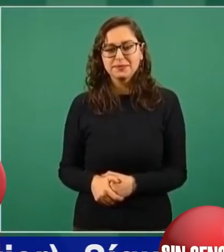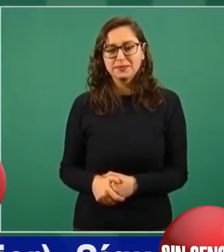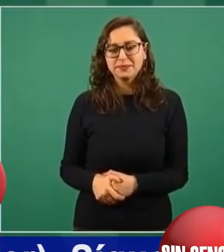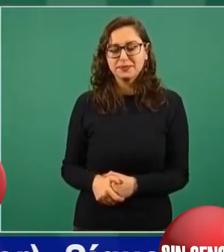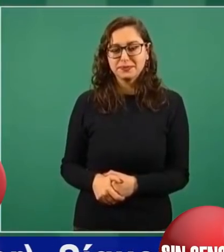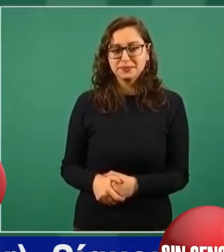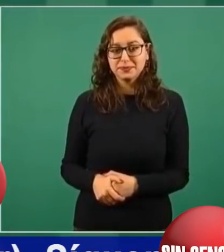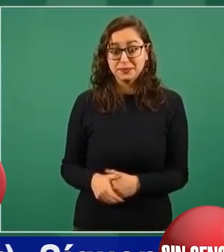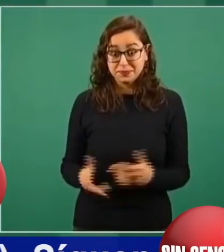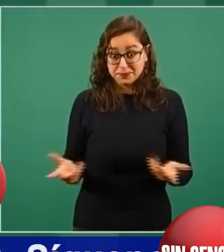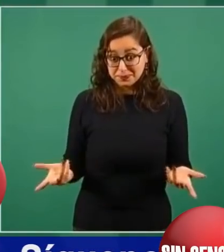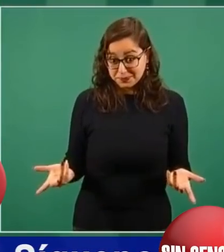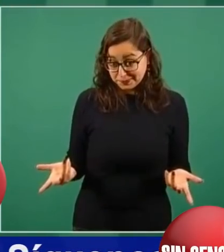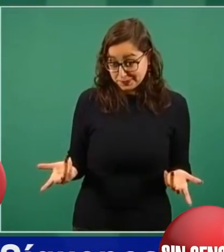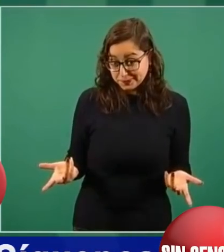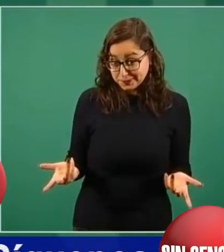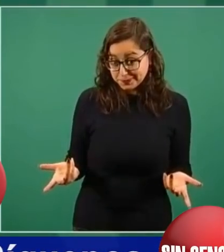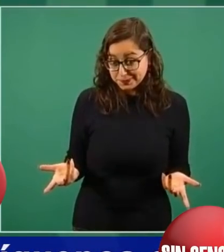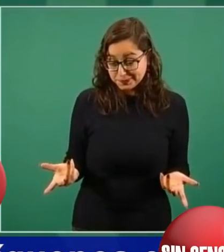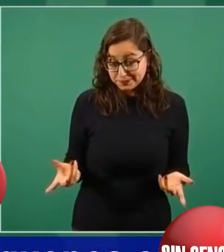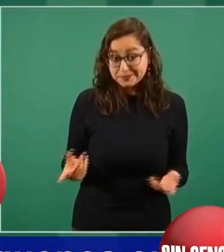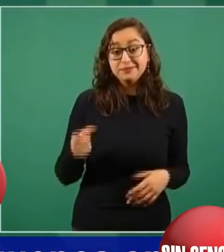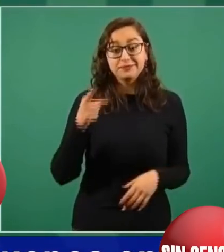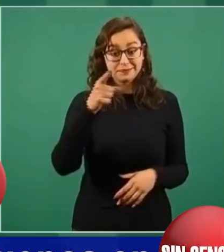Entonces, contestando tu pregunta,